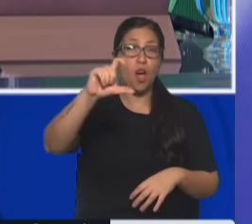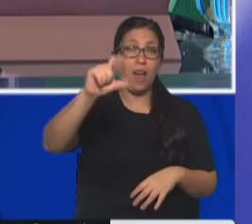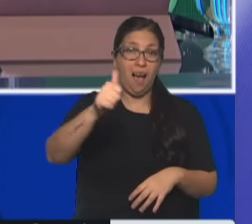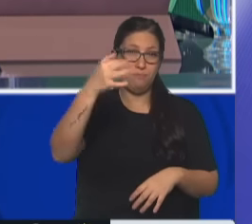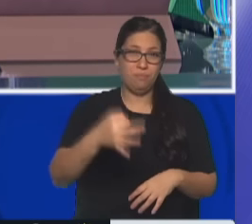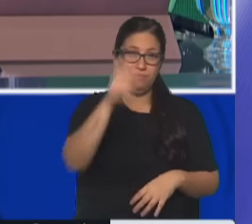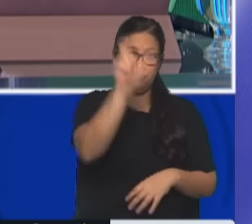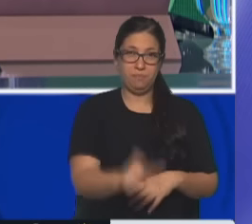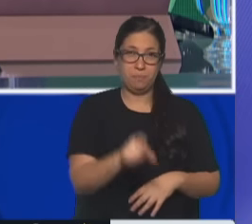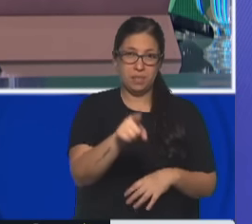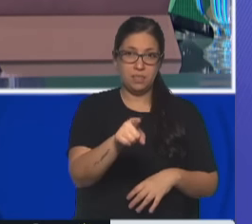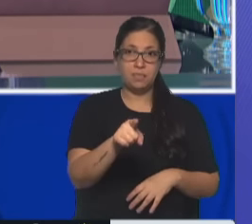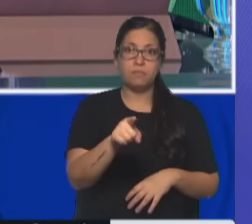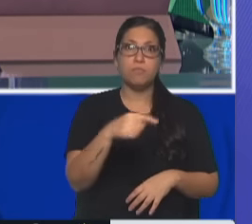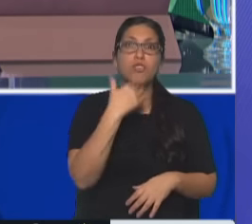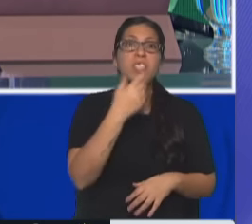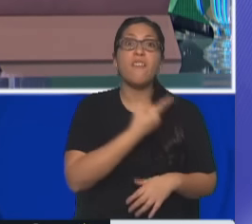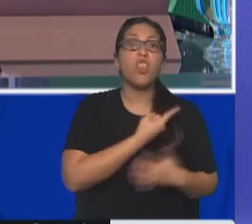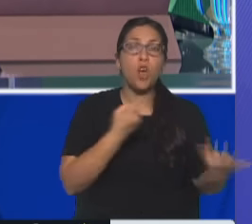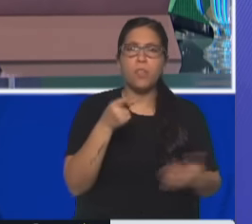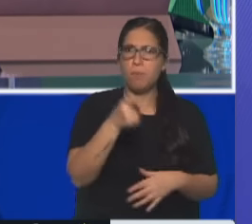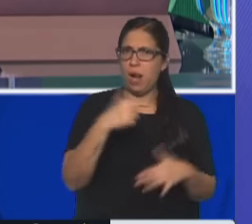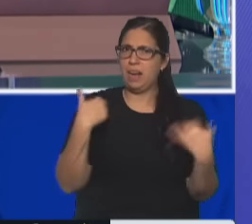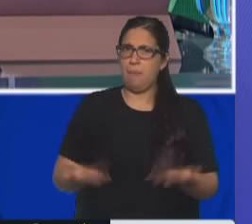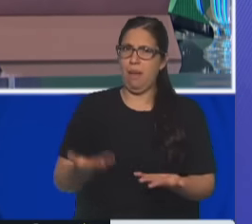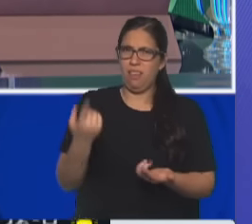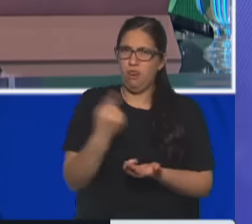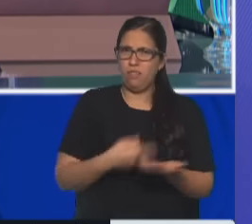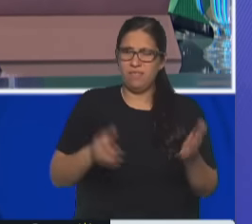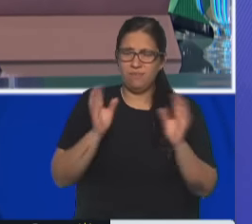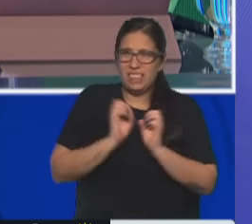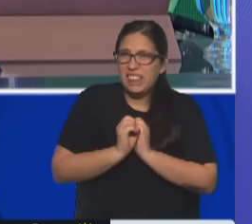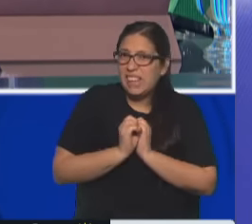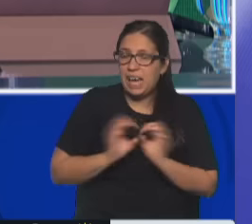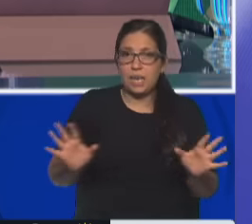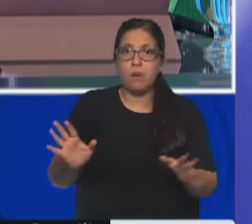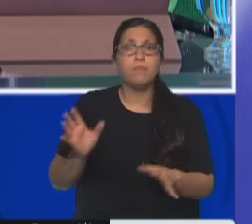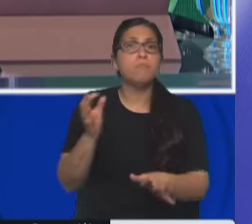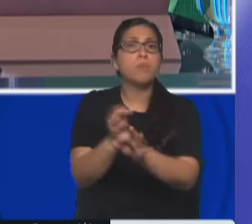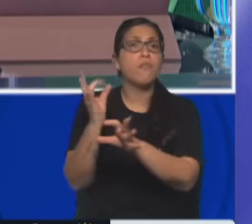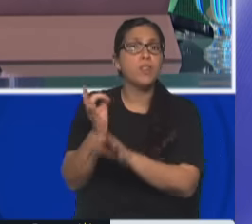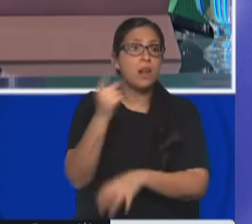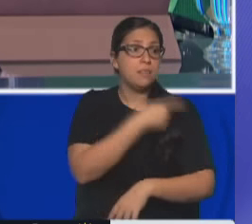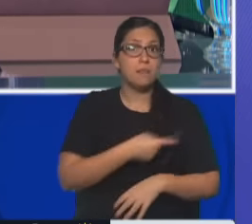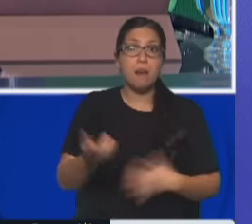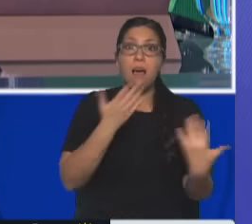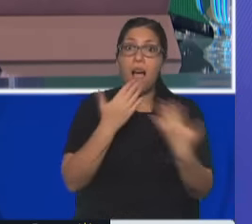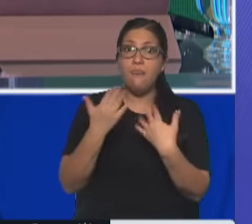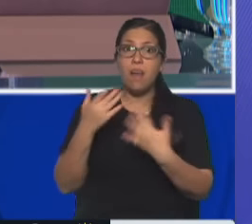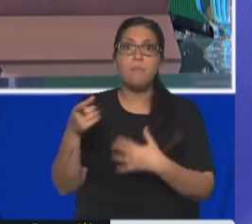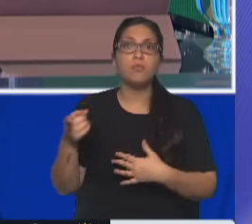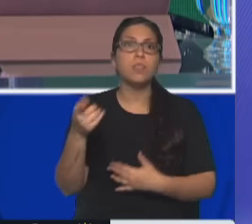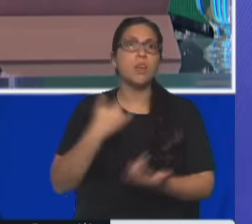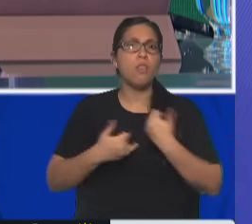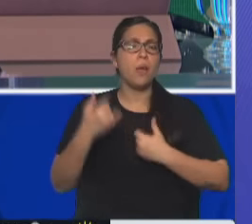vez se conocen más las atrocidades que era capaz de cometer el líder. De hecho, bueno, hablamos con especialistas esta semana, que es muy interesante lo